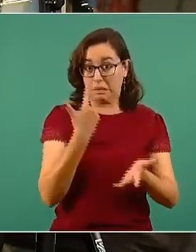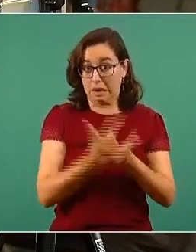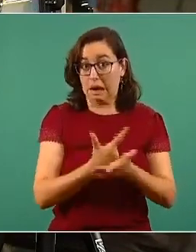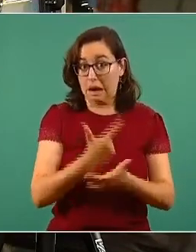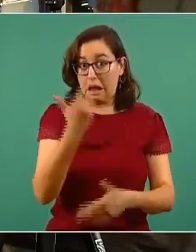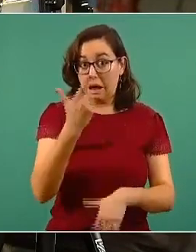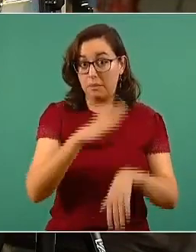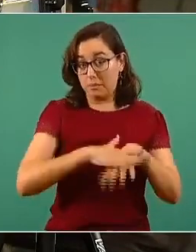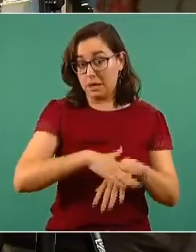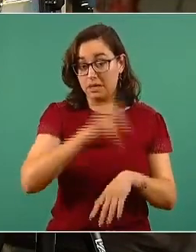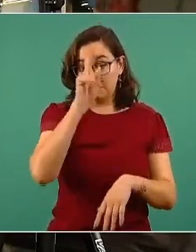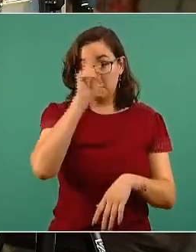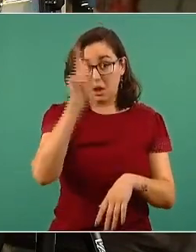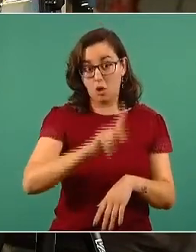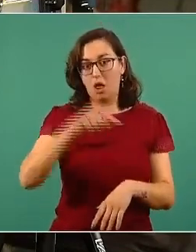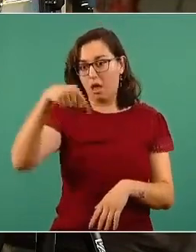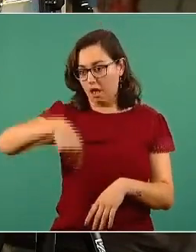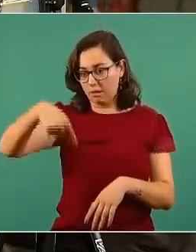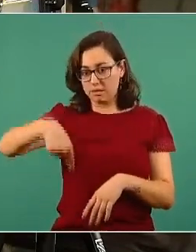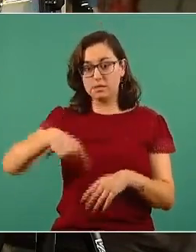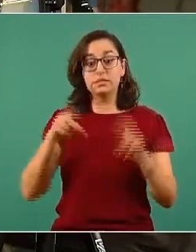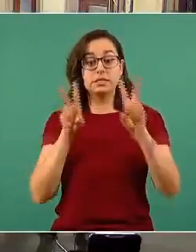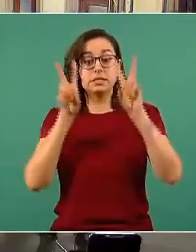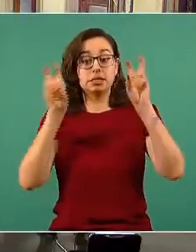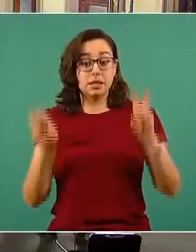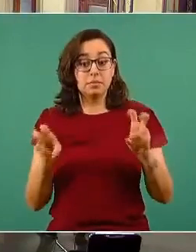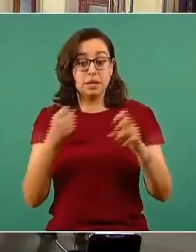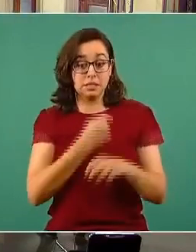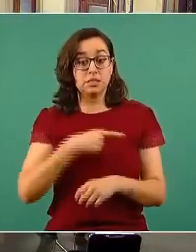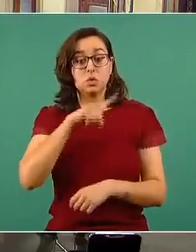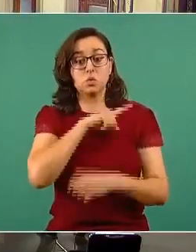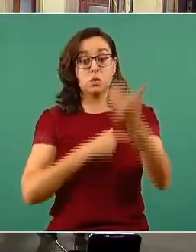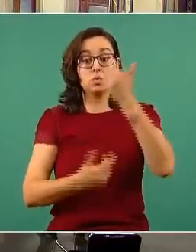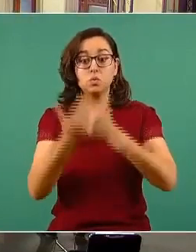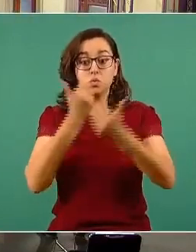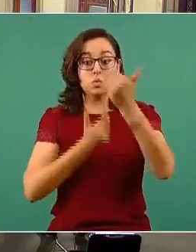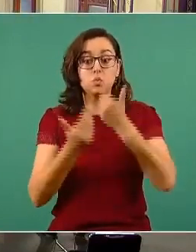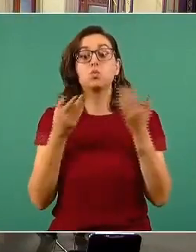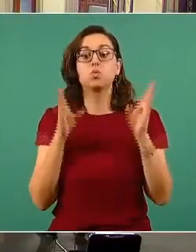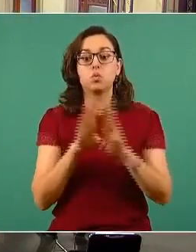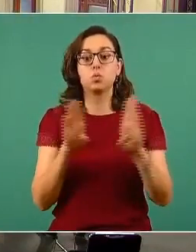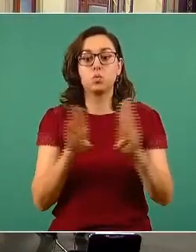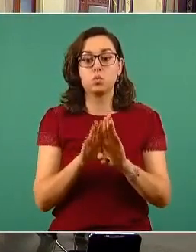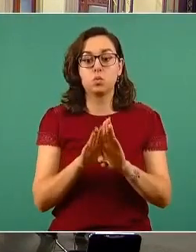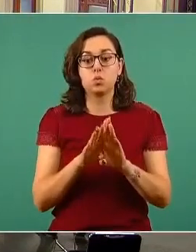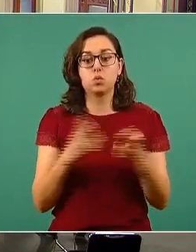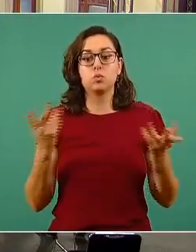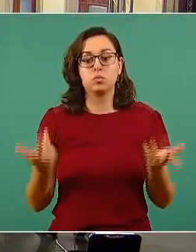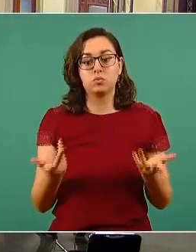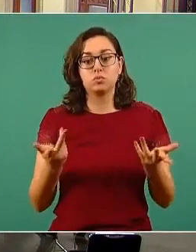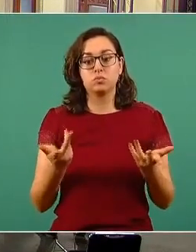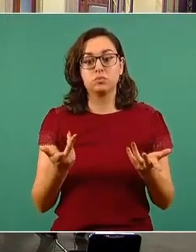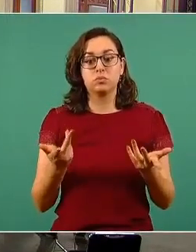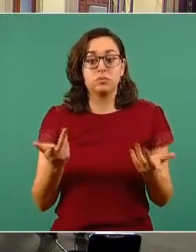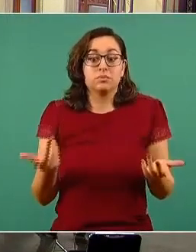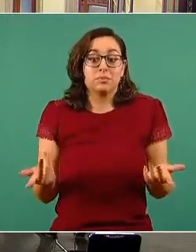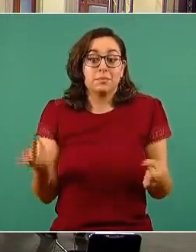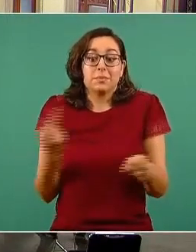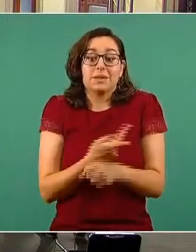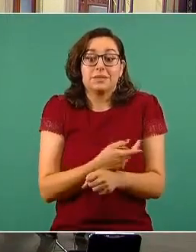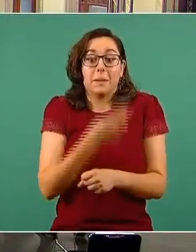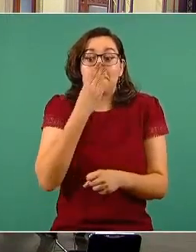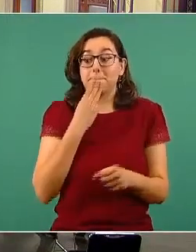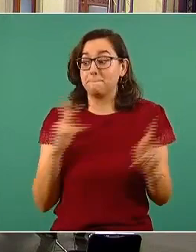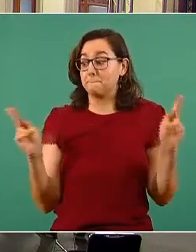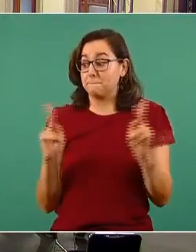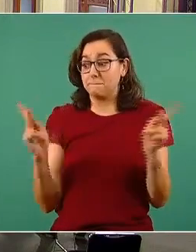o presentarnos algún tema relacionado a la salud alimentaria, y qué sería con el tema, pareciera que no, pero sin polinizadores el ser